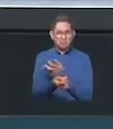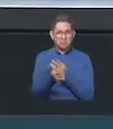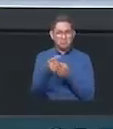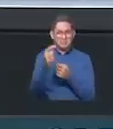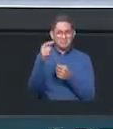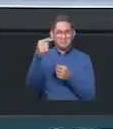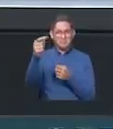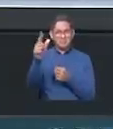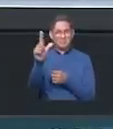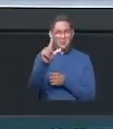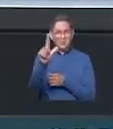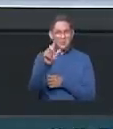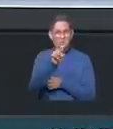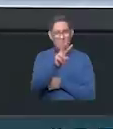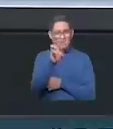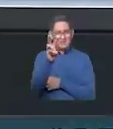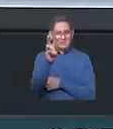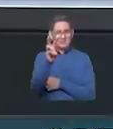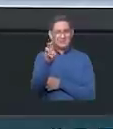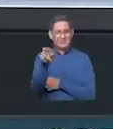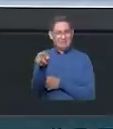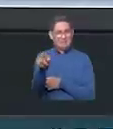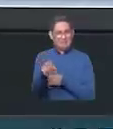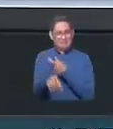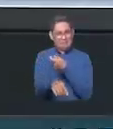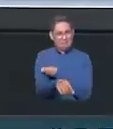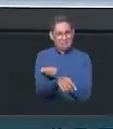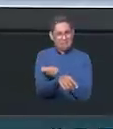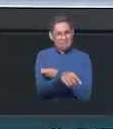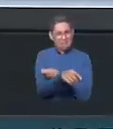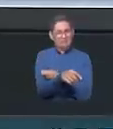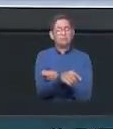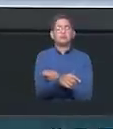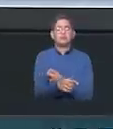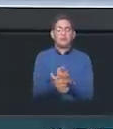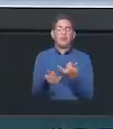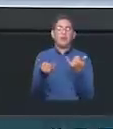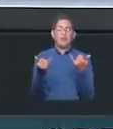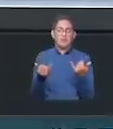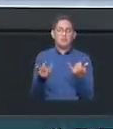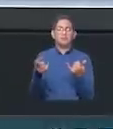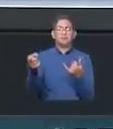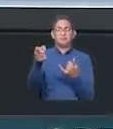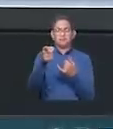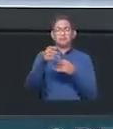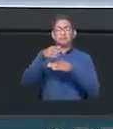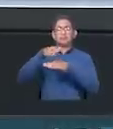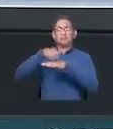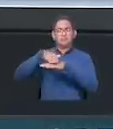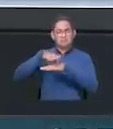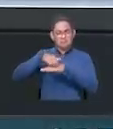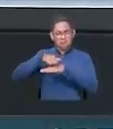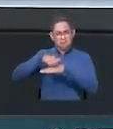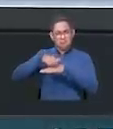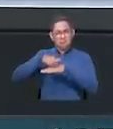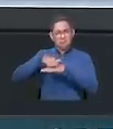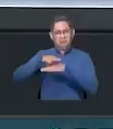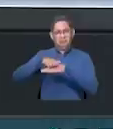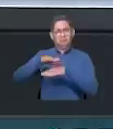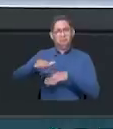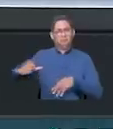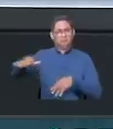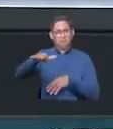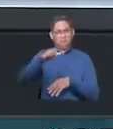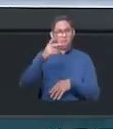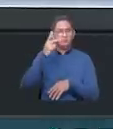lunes 26 de julio se flexibilizarán las medidas en la provincia de veraguas